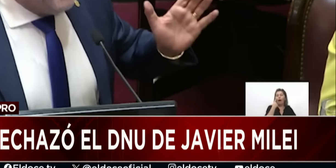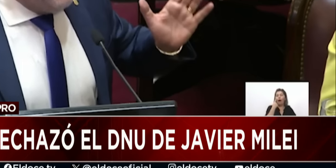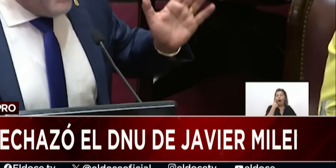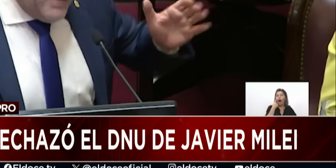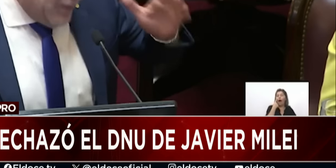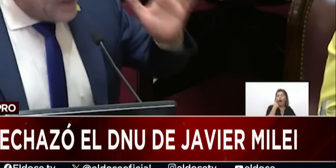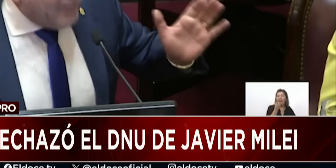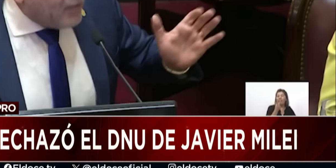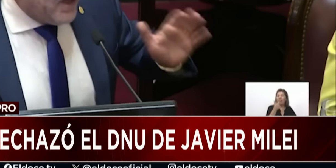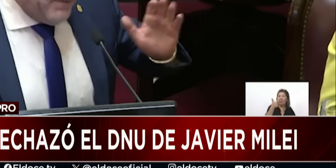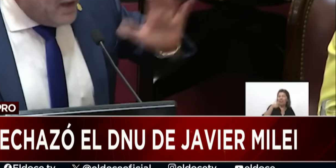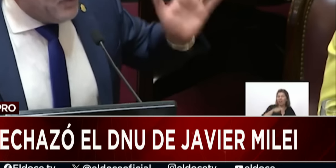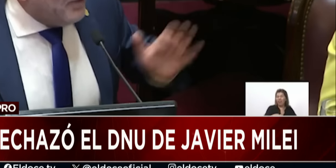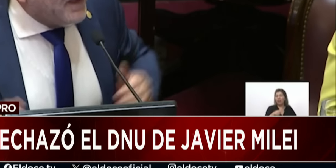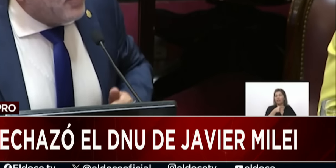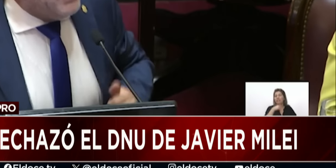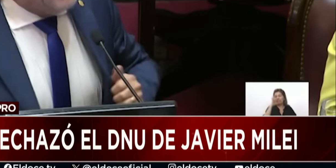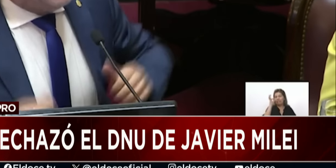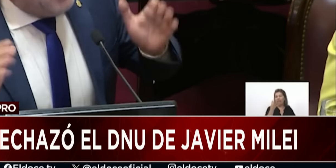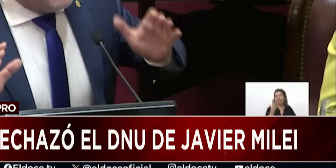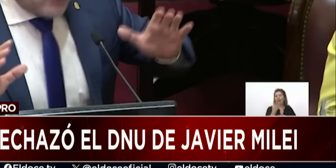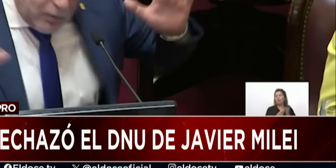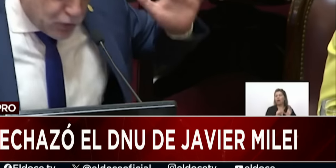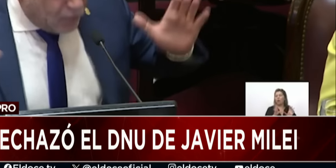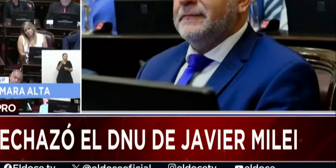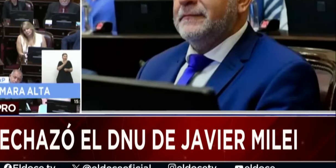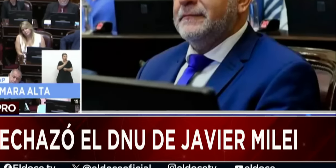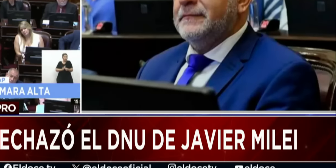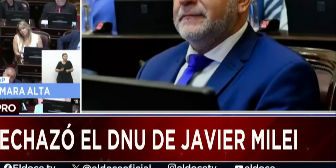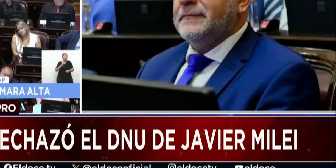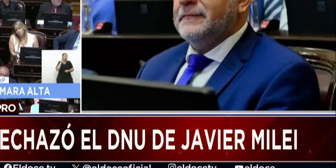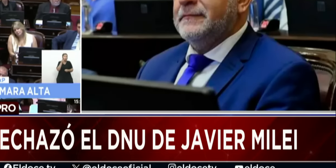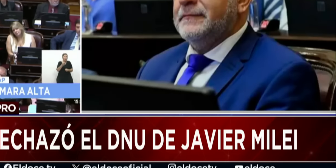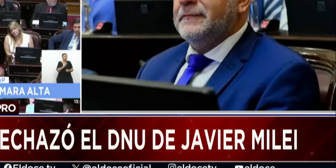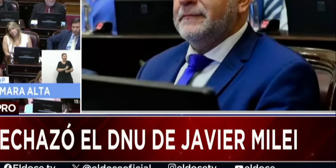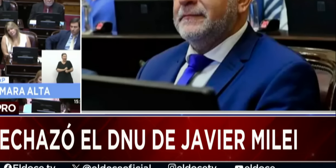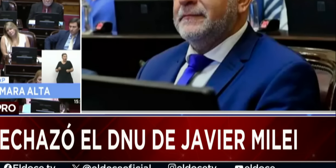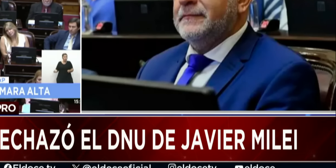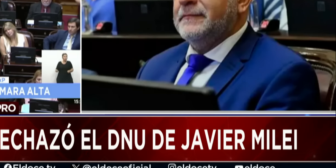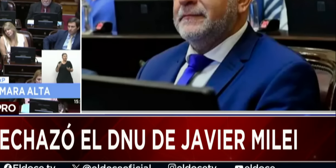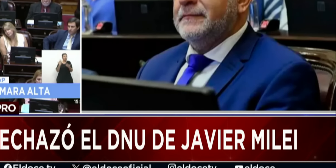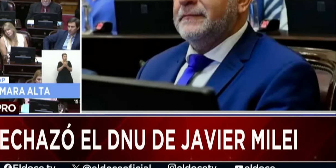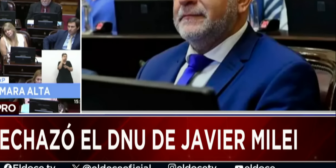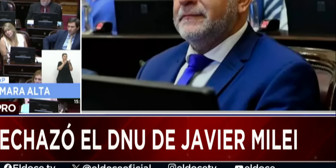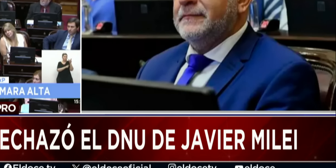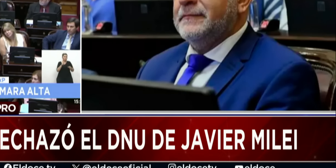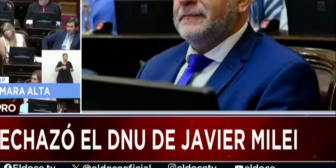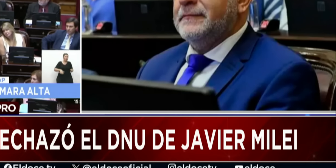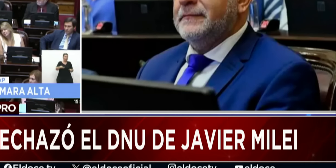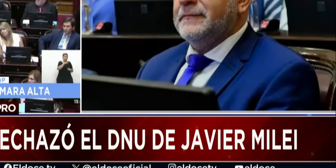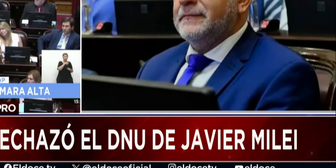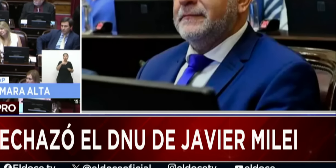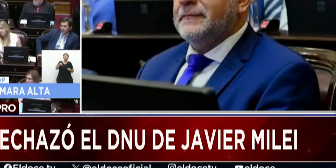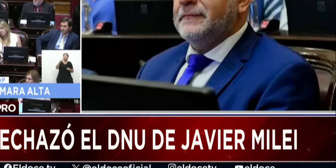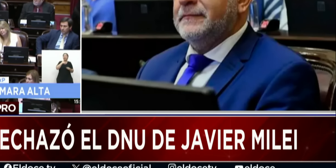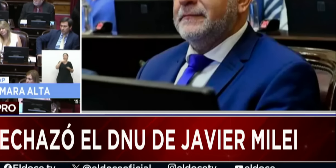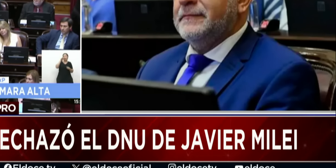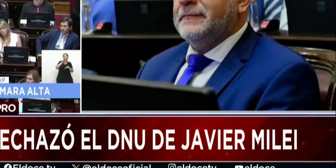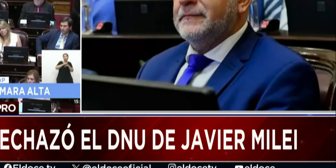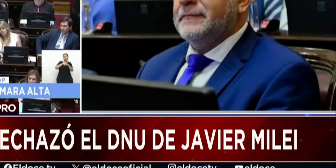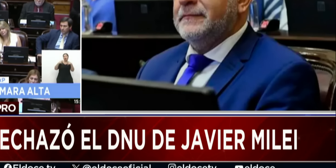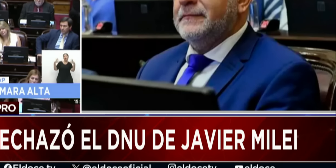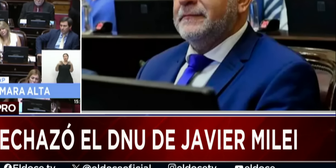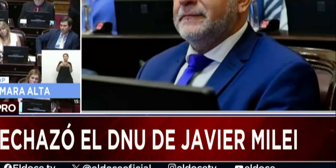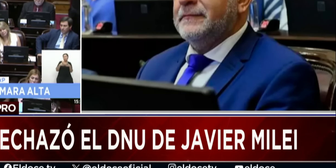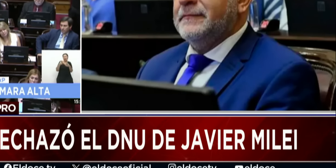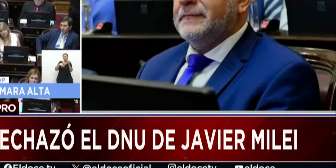ayudar. Se lo dije hoy al presidente de la mañana cuando me habló por teléfono, pero diciendo lo bueno y lo malo, porque también hay muchos dirigentes del gobierno que no les gusta